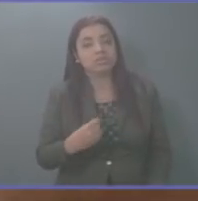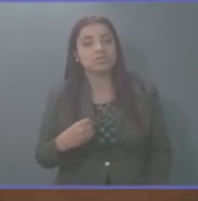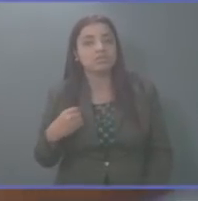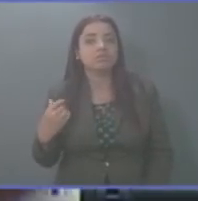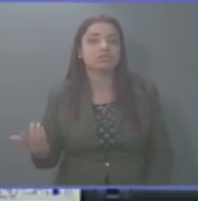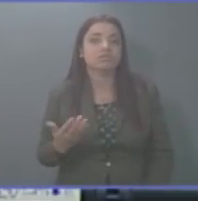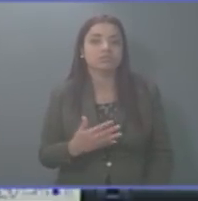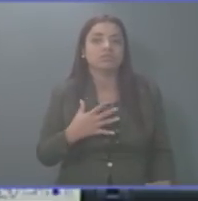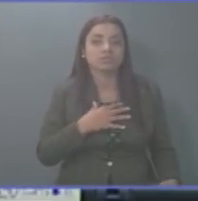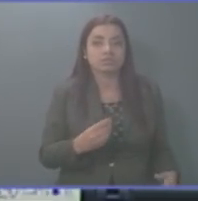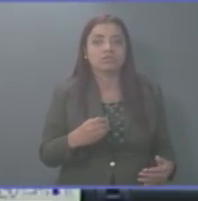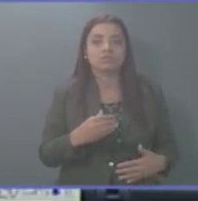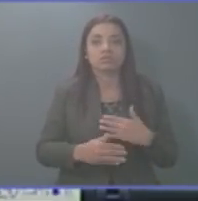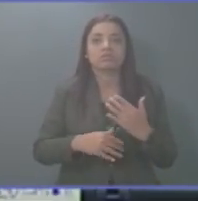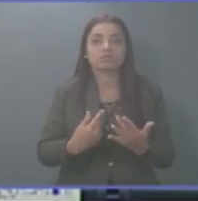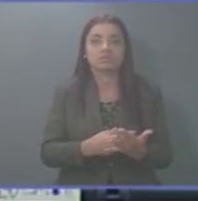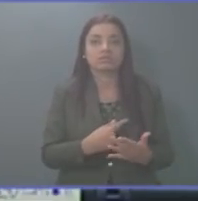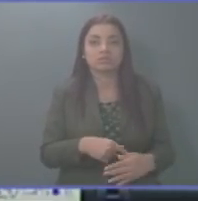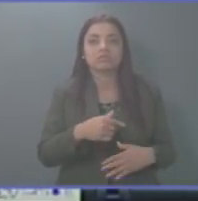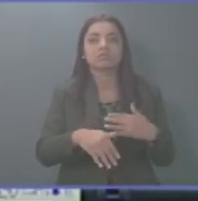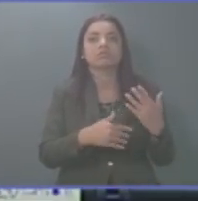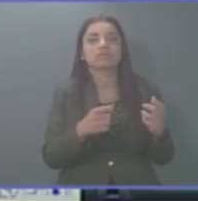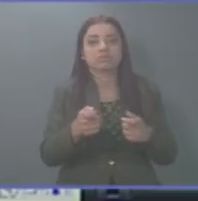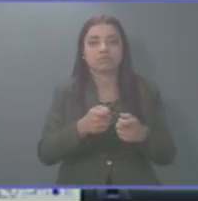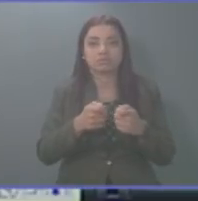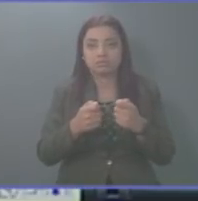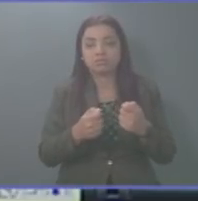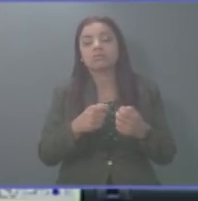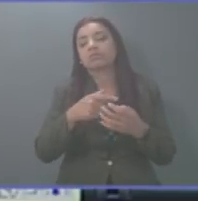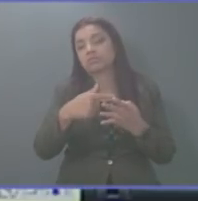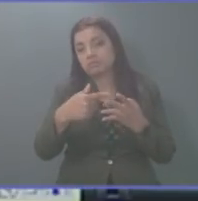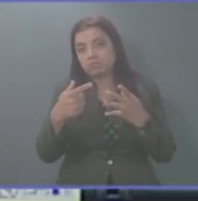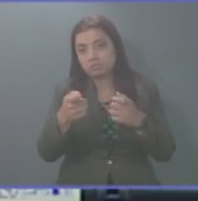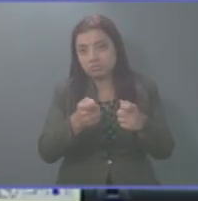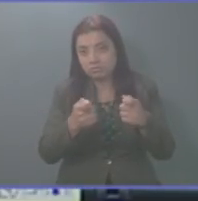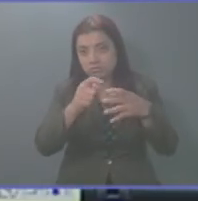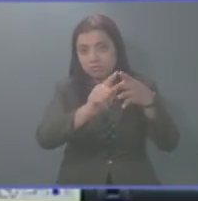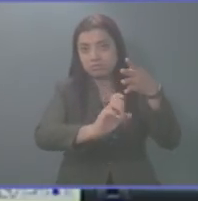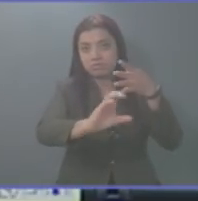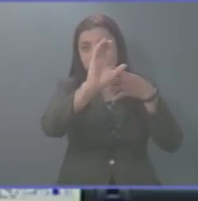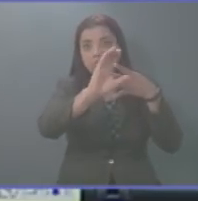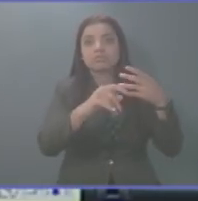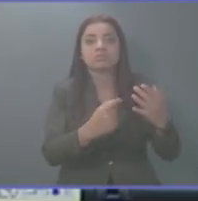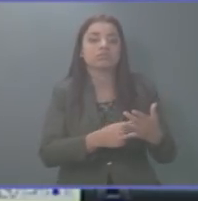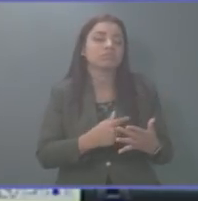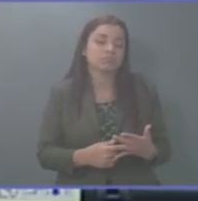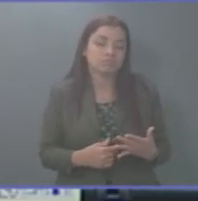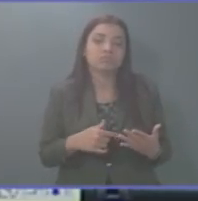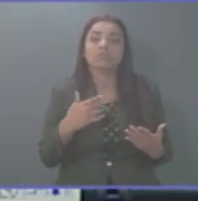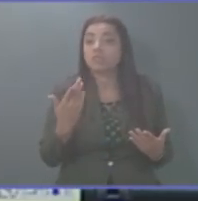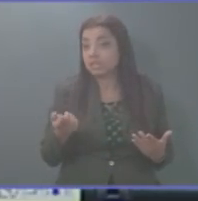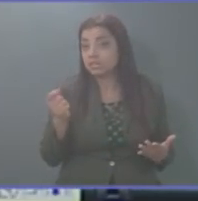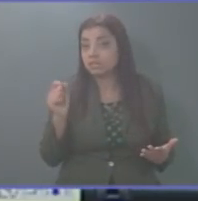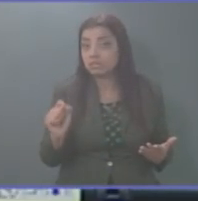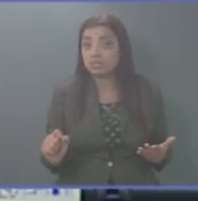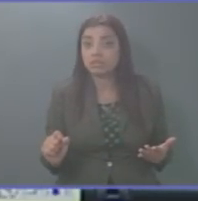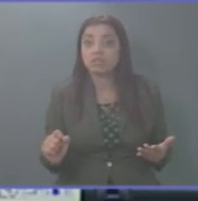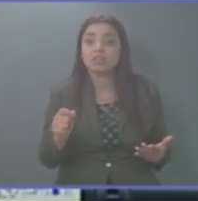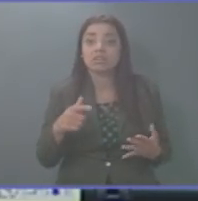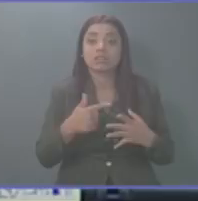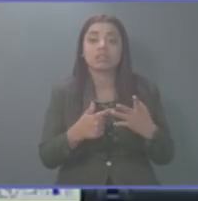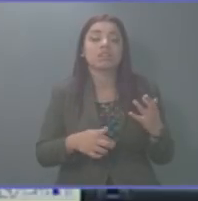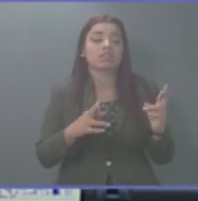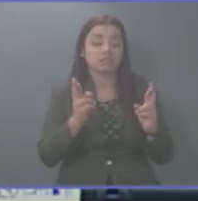Ejecutivo tiene la facultad de ejercer el control constitucional y decir si parecen estas